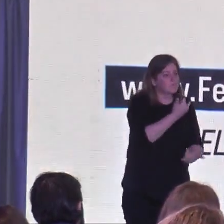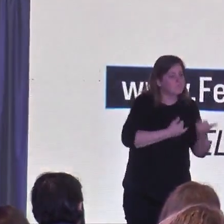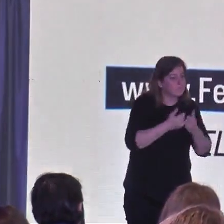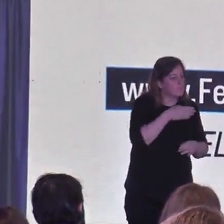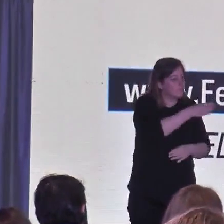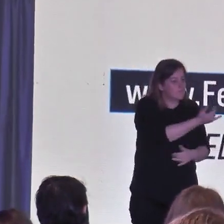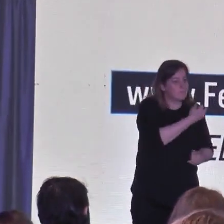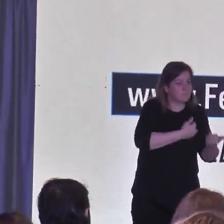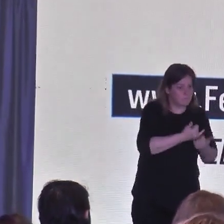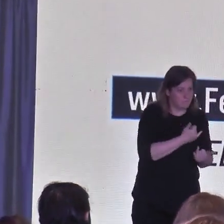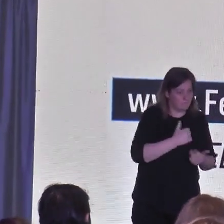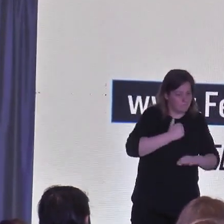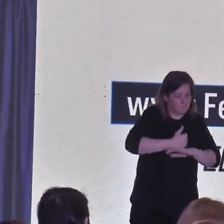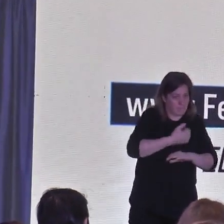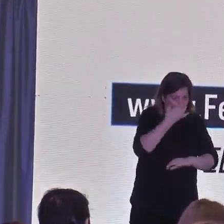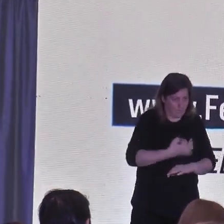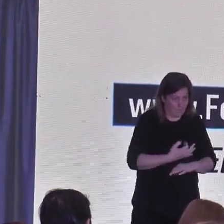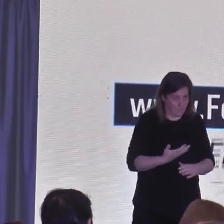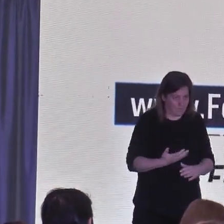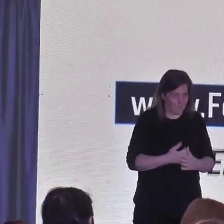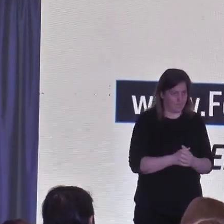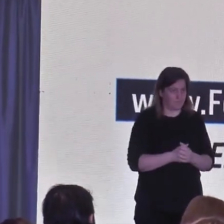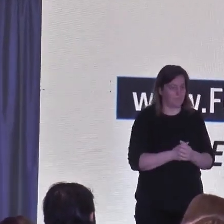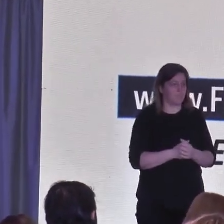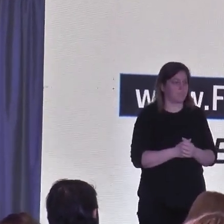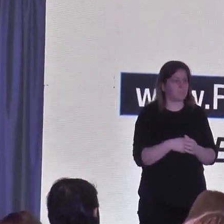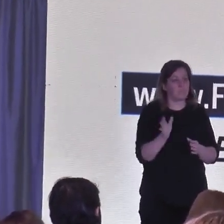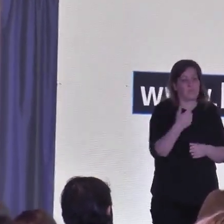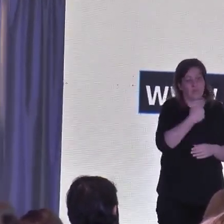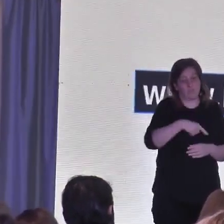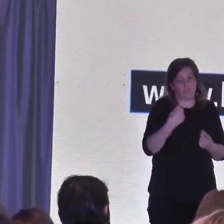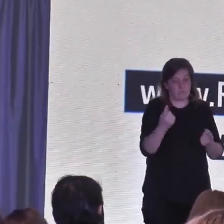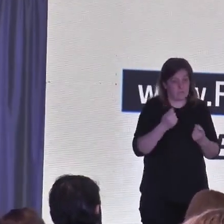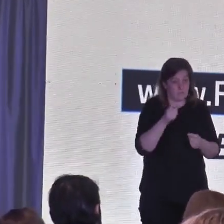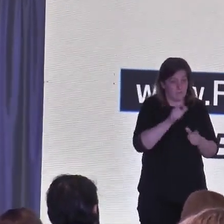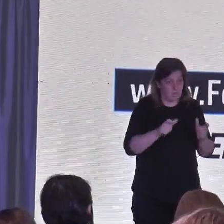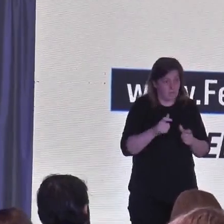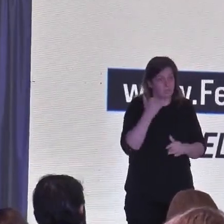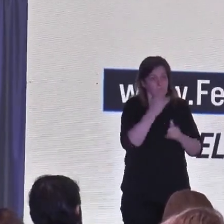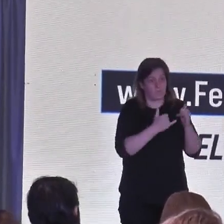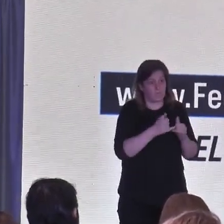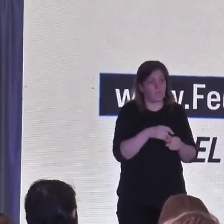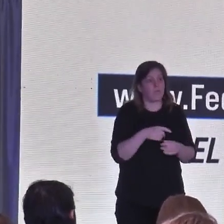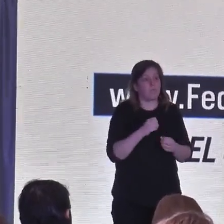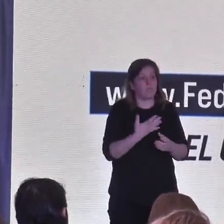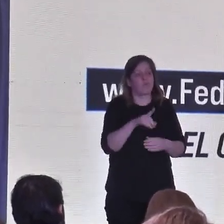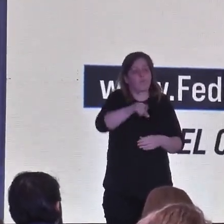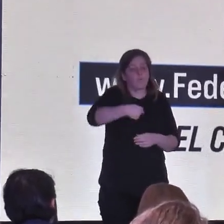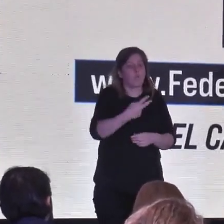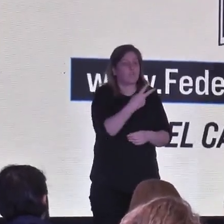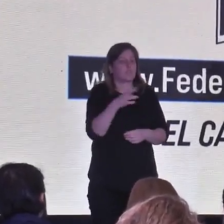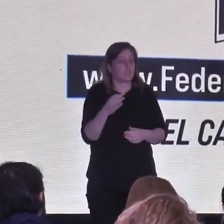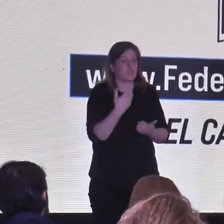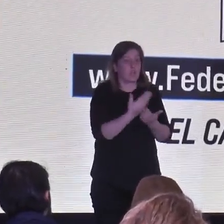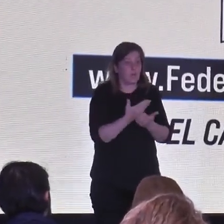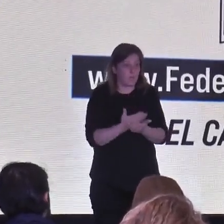de cuerpo presente las necesidades de la ciudad. Por lo tanto, estas 200 propuestas es